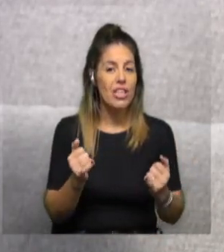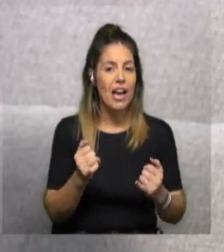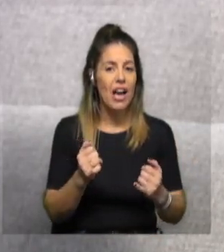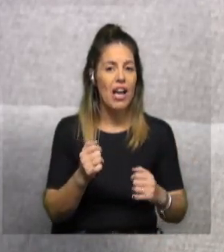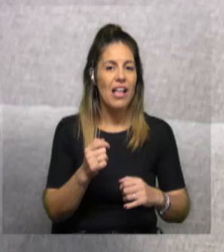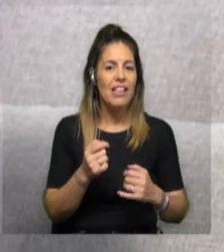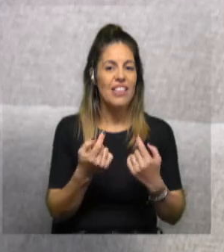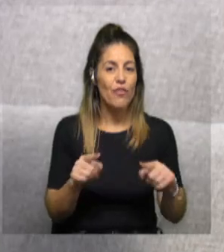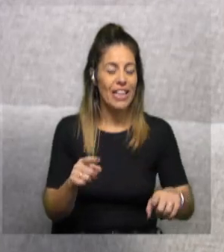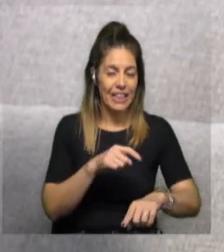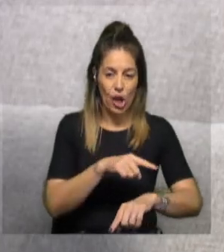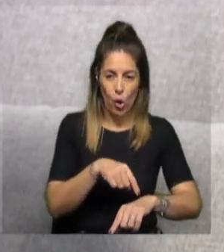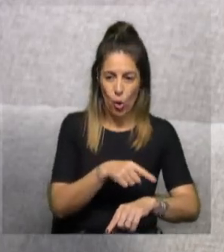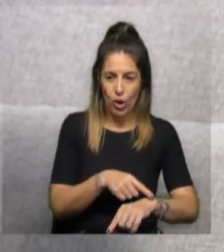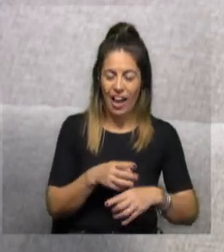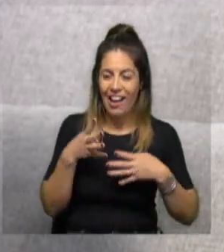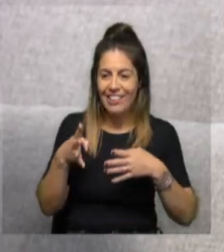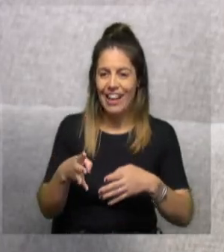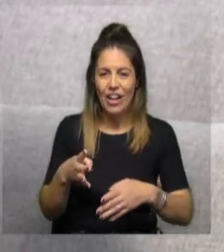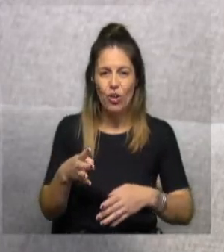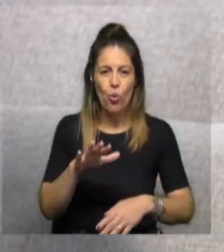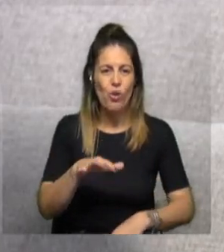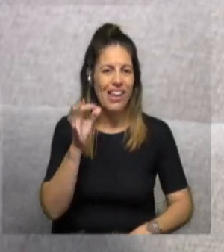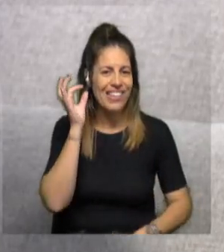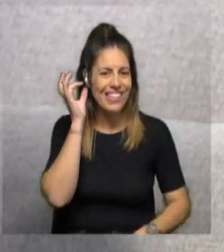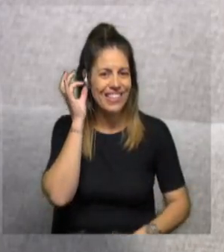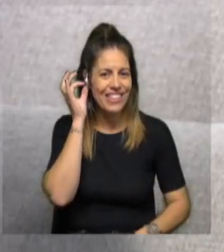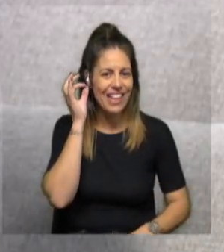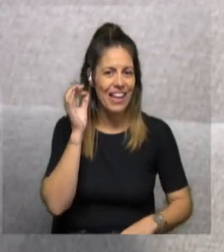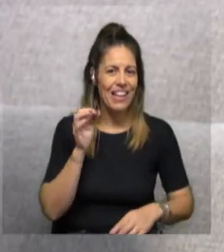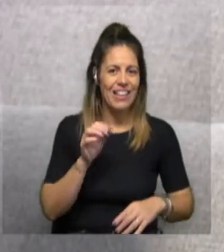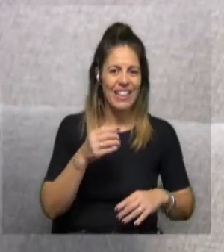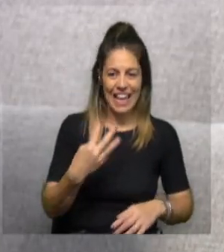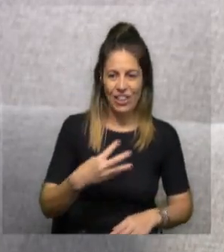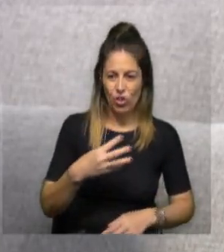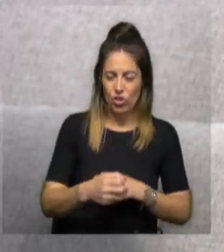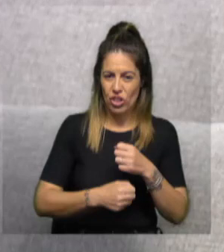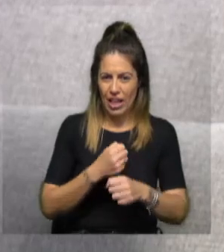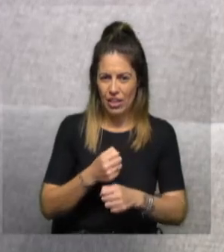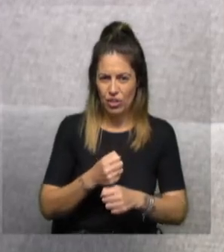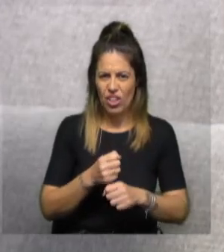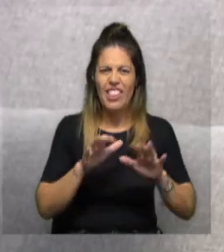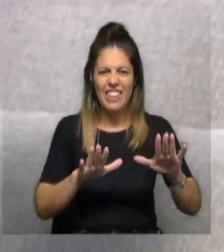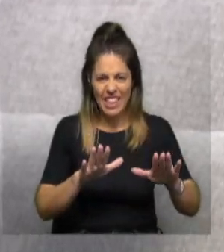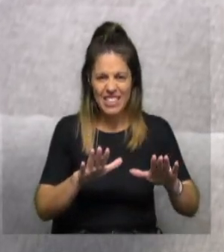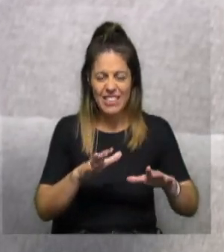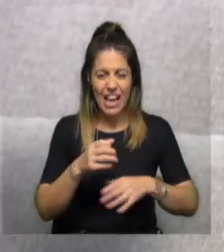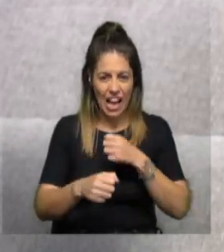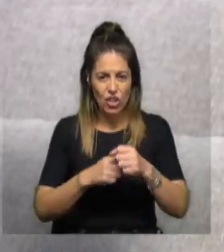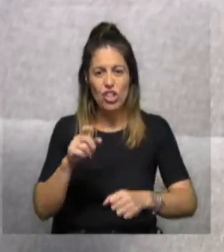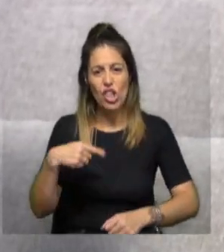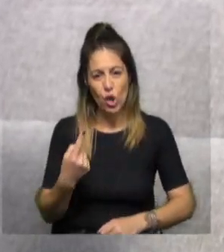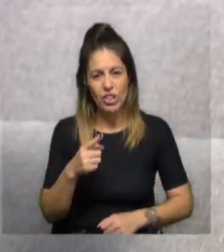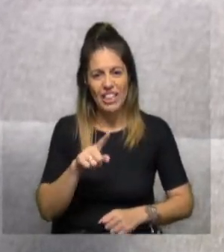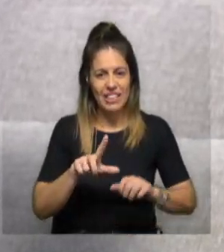horaria, atacaron a una niña de 14 y de 10 y 17 años, que